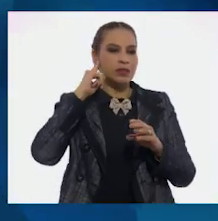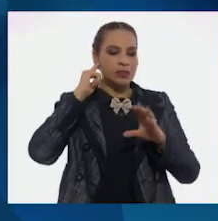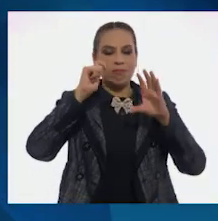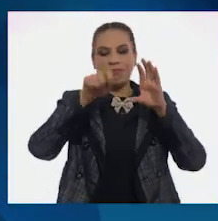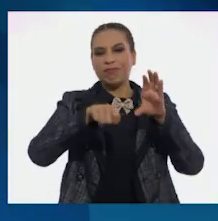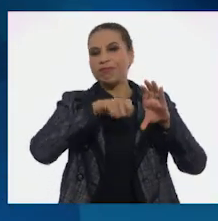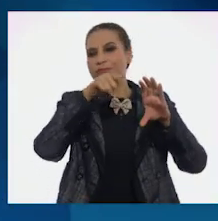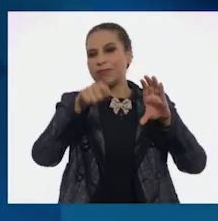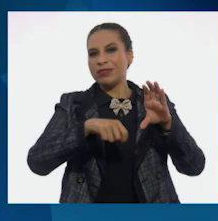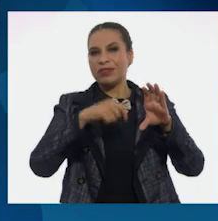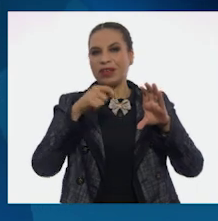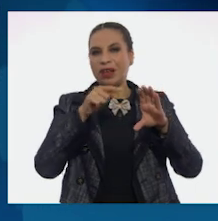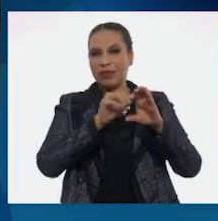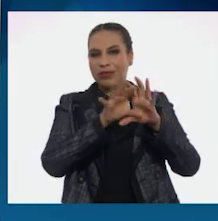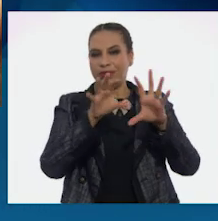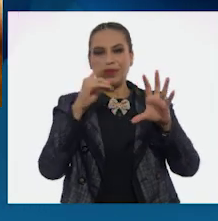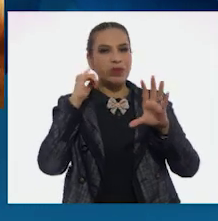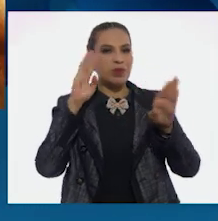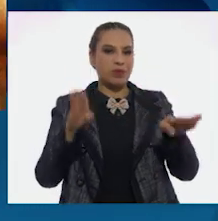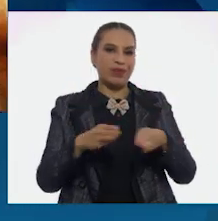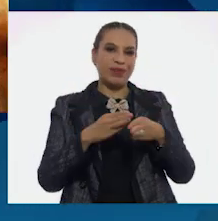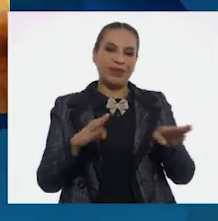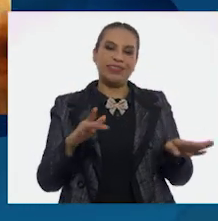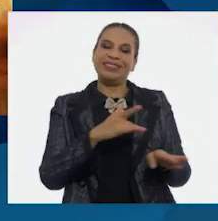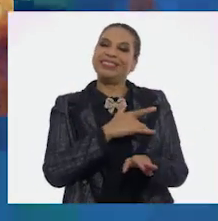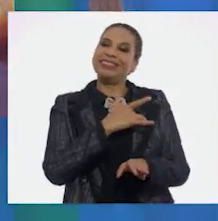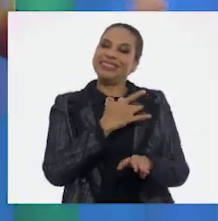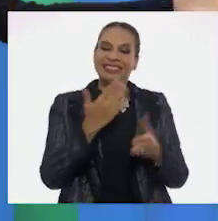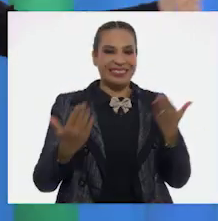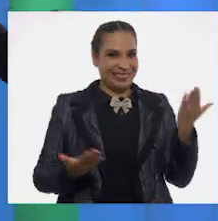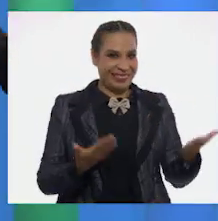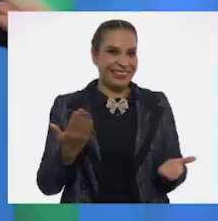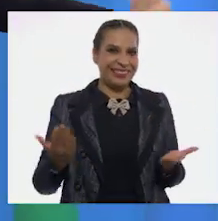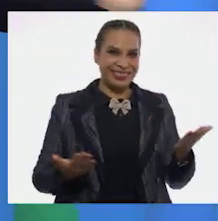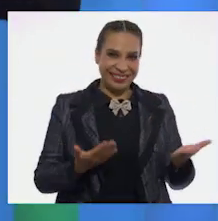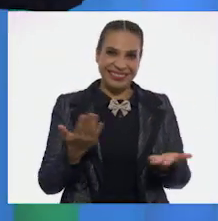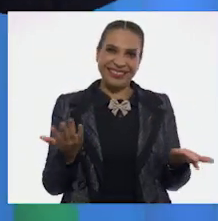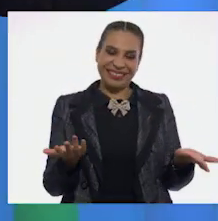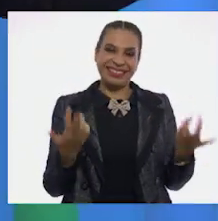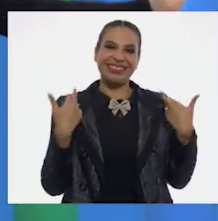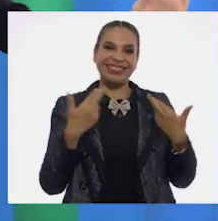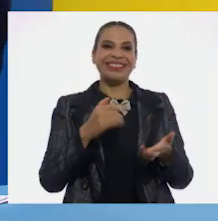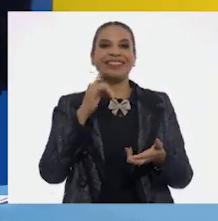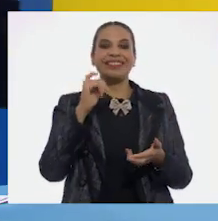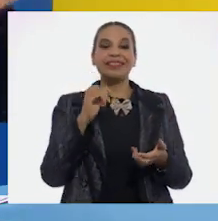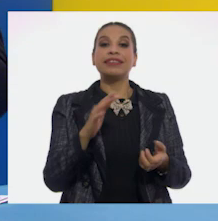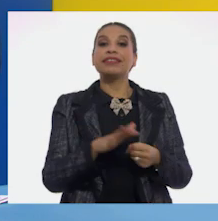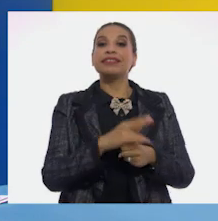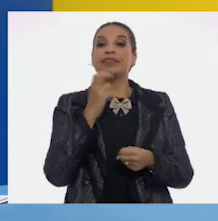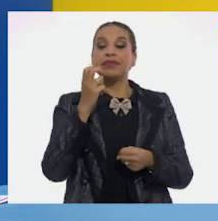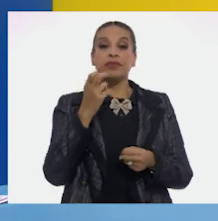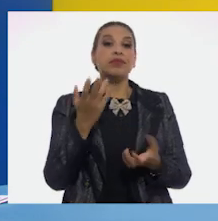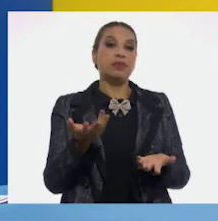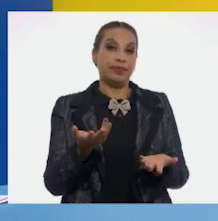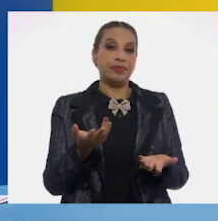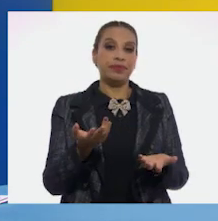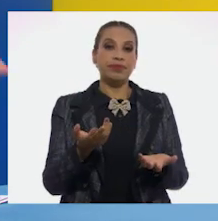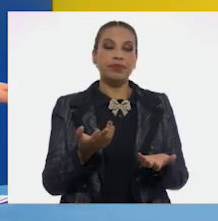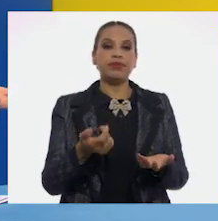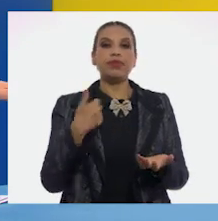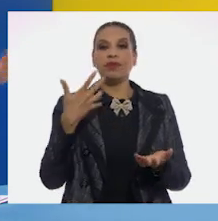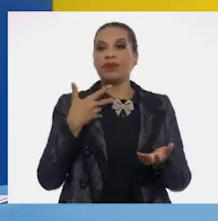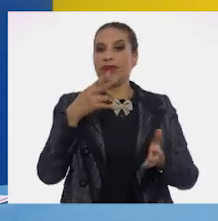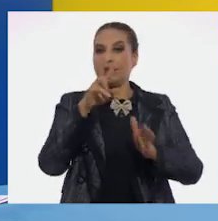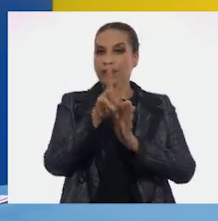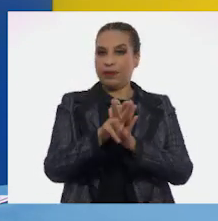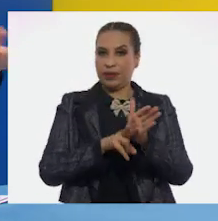Y luego ya con música de fondo, pues hasta dan ganas de bailar, maestra. Claro que sí. De eso, precisamente, tengo un